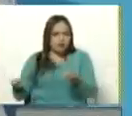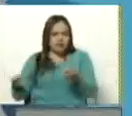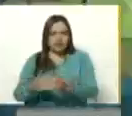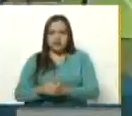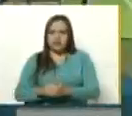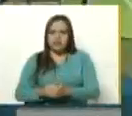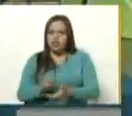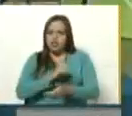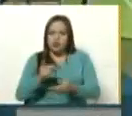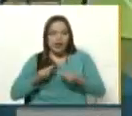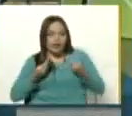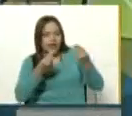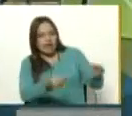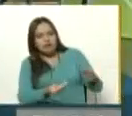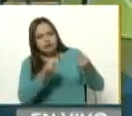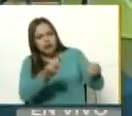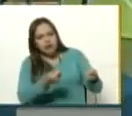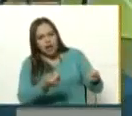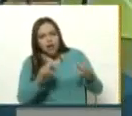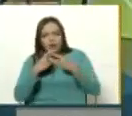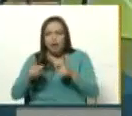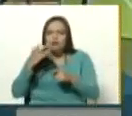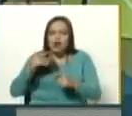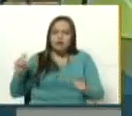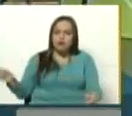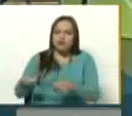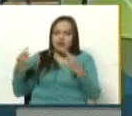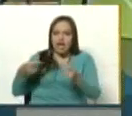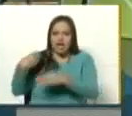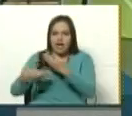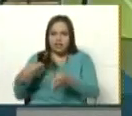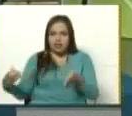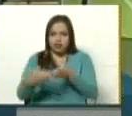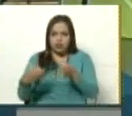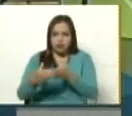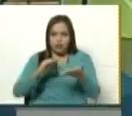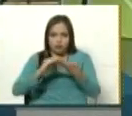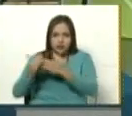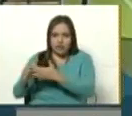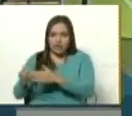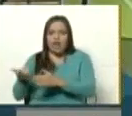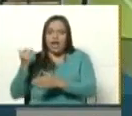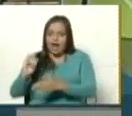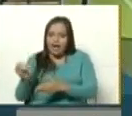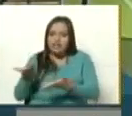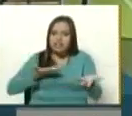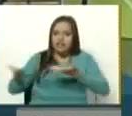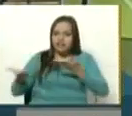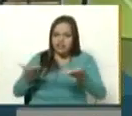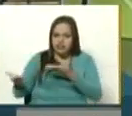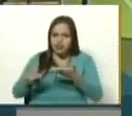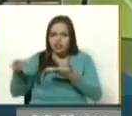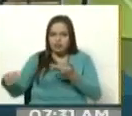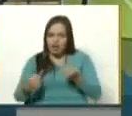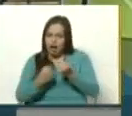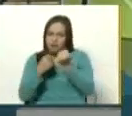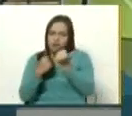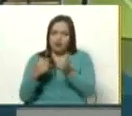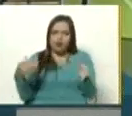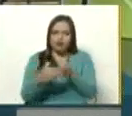que toda, por ejemplo, esas cuñas, esa publicidad que se manejan en los medios comerciales, también se tome en cuenta los medios comunitarios